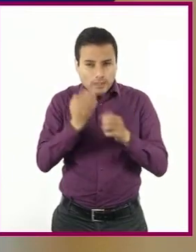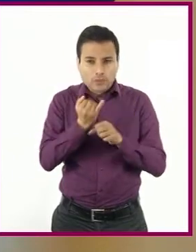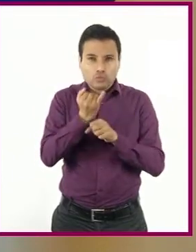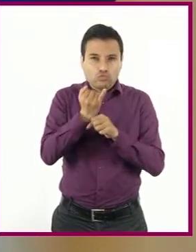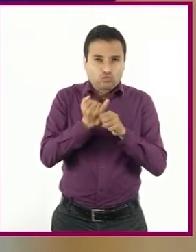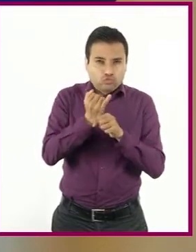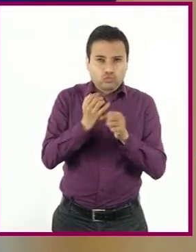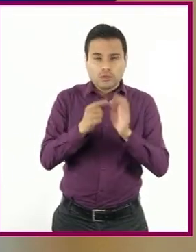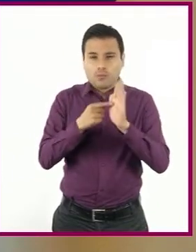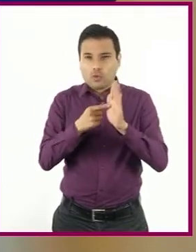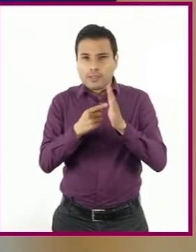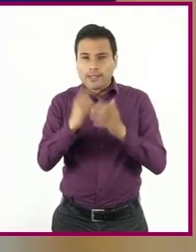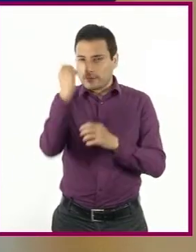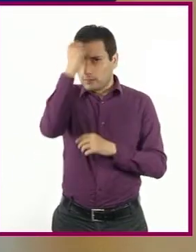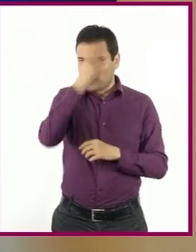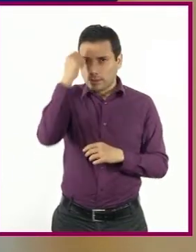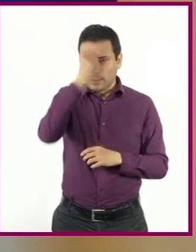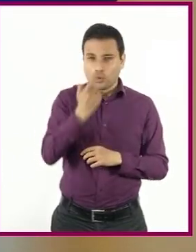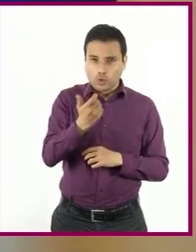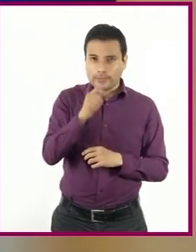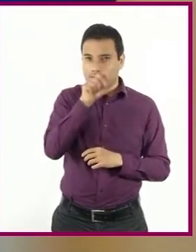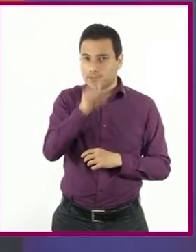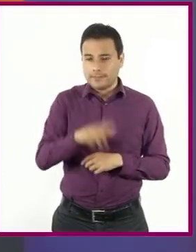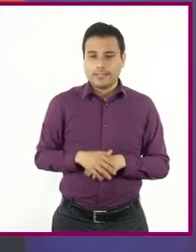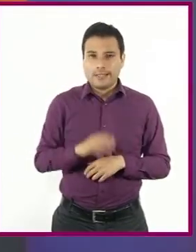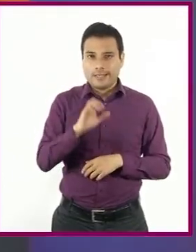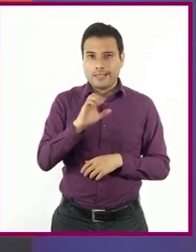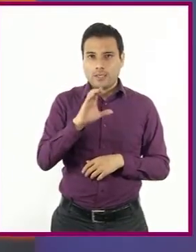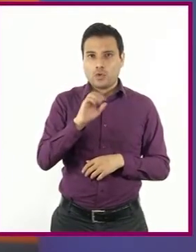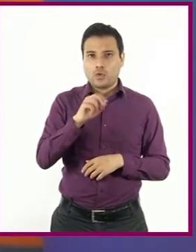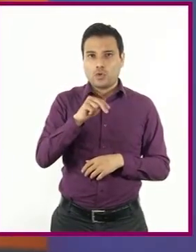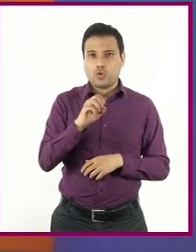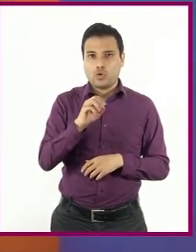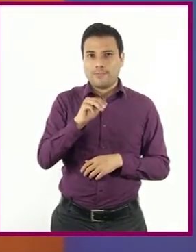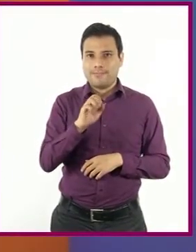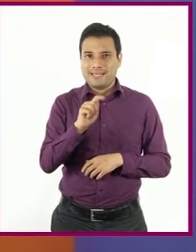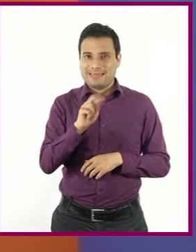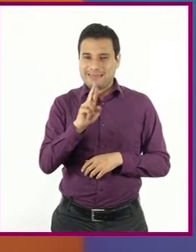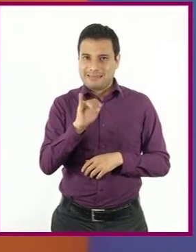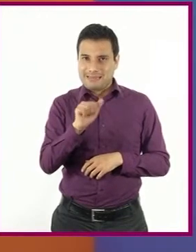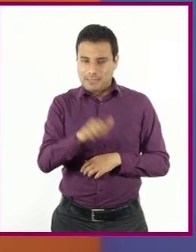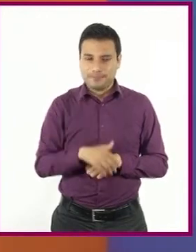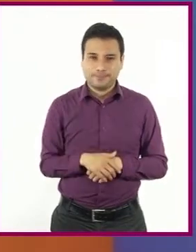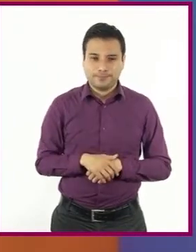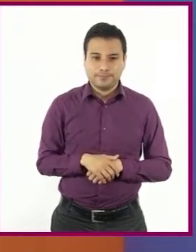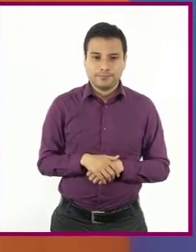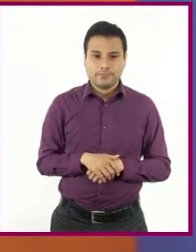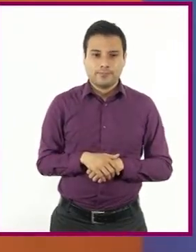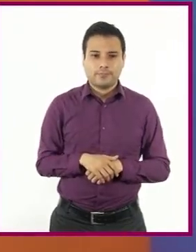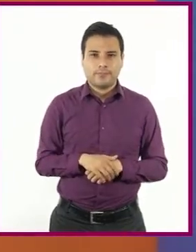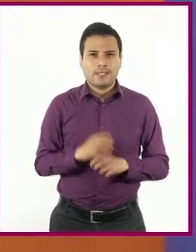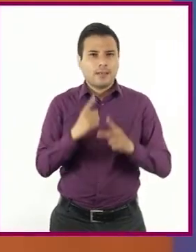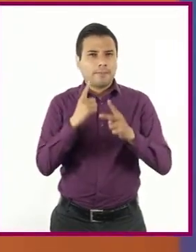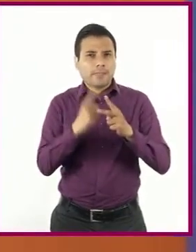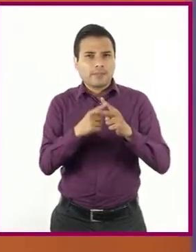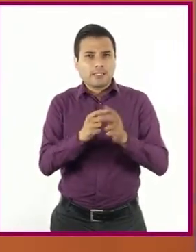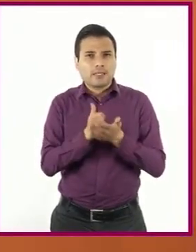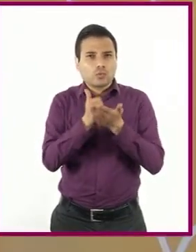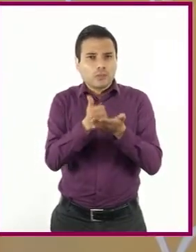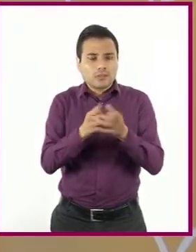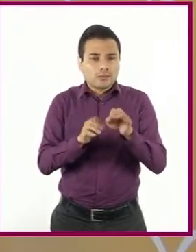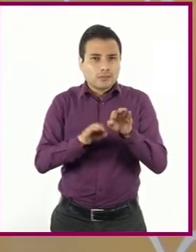de modelos en teoría económica y en econometría. ¿De qué manera les son útiles las herramientas matemáticas en su